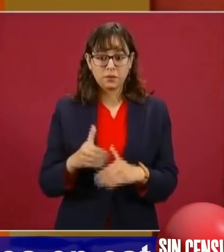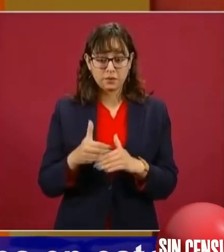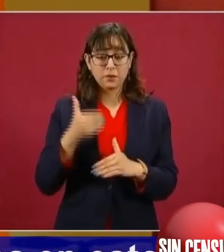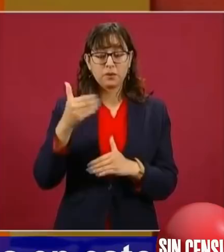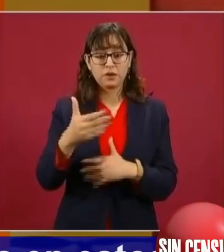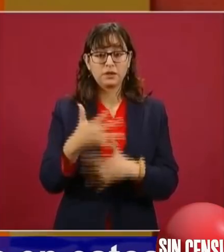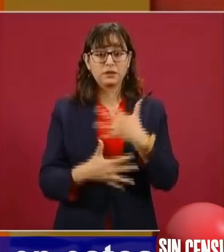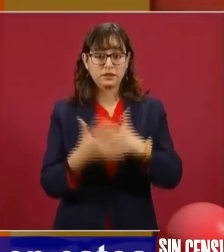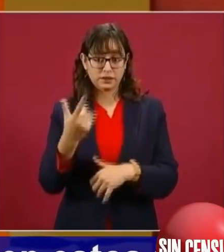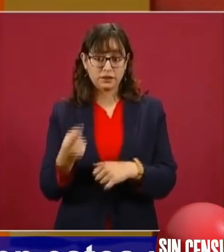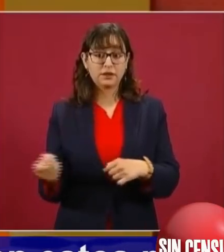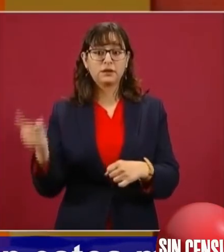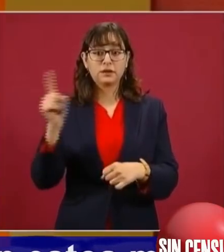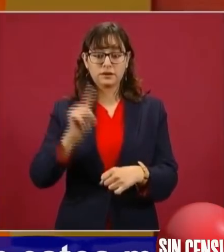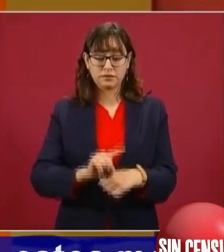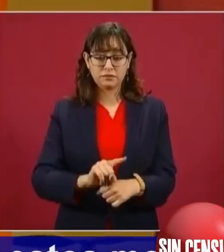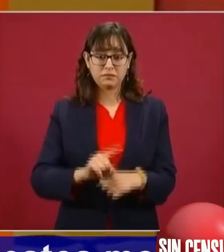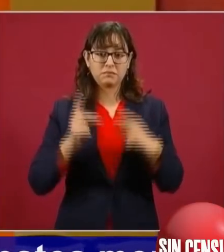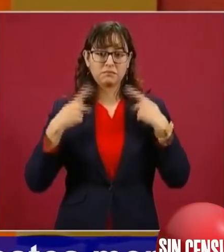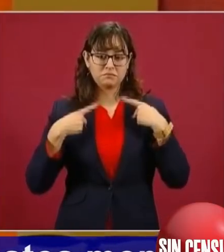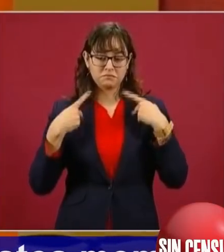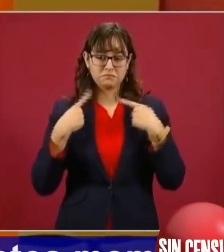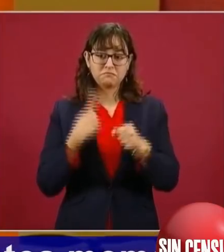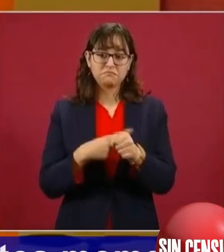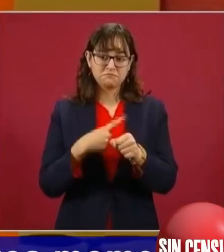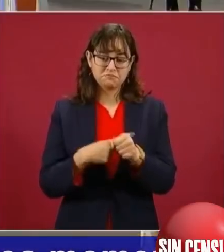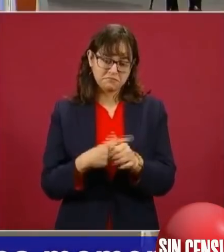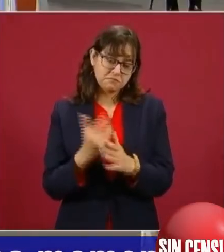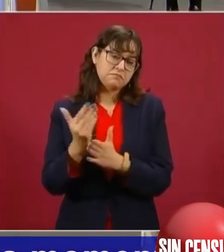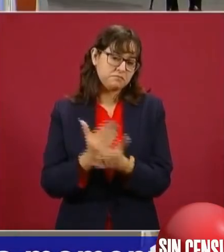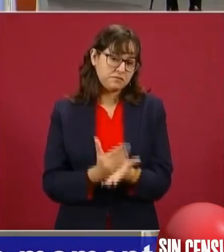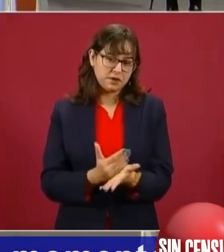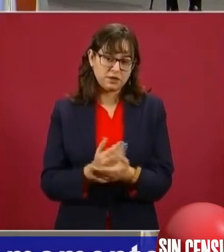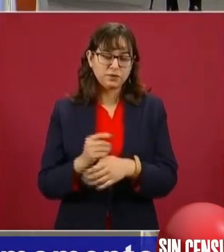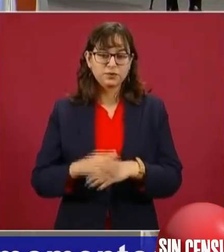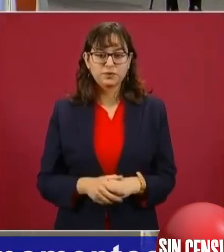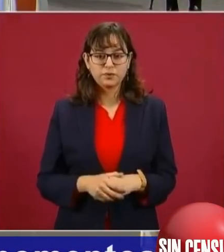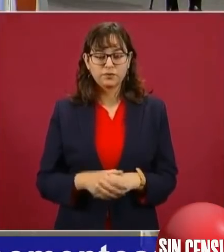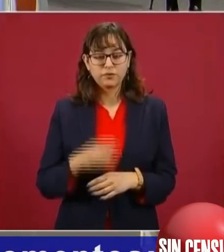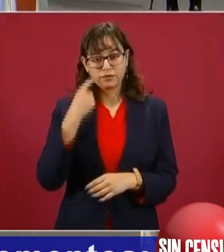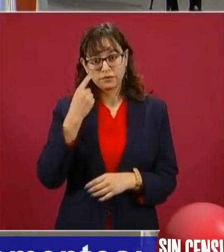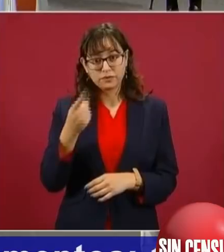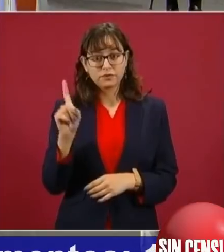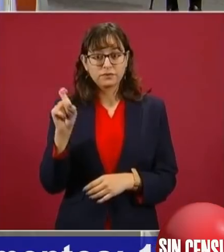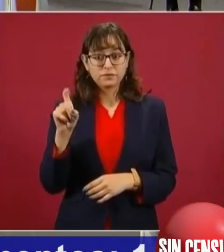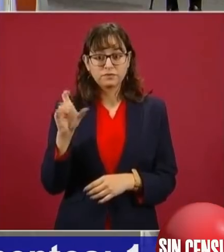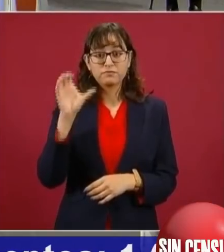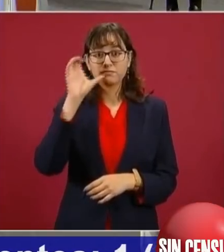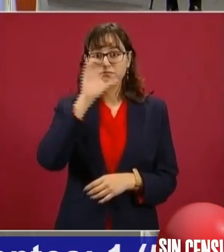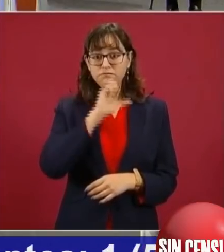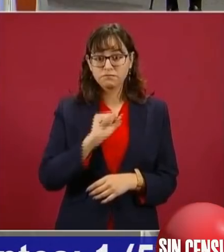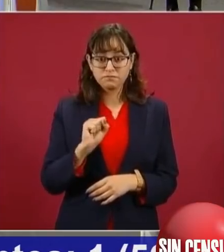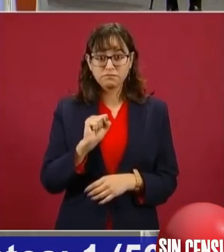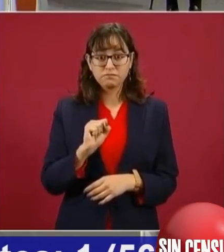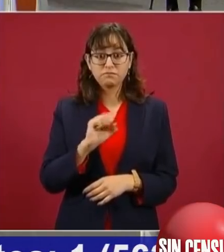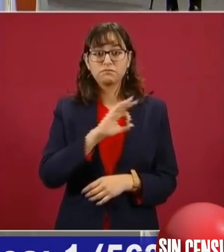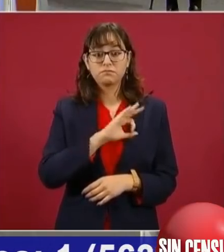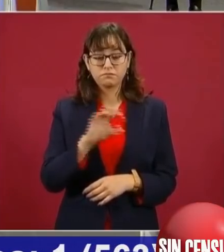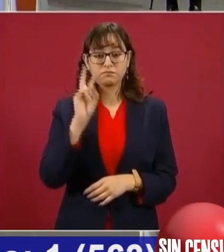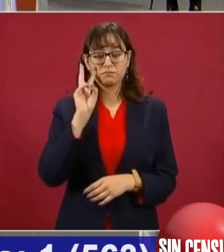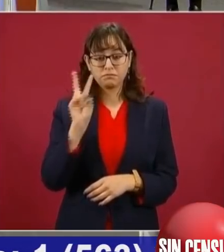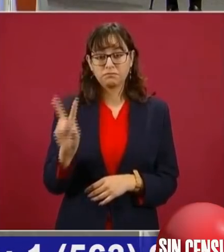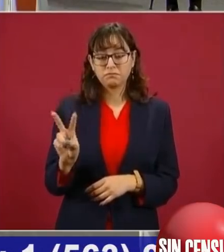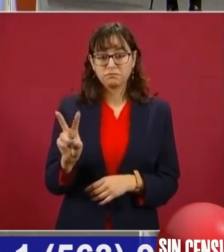se reduce el número de personas que se registran enfermas. Entonces vean ustedes, Aguascalientes es ilustrativo en ese sentido, pero lo veremos